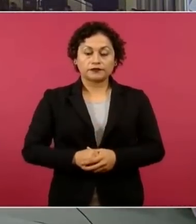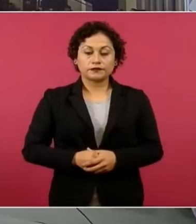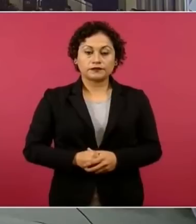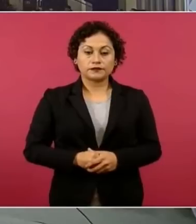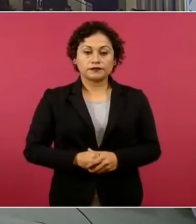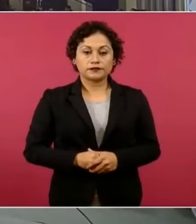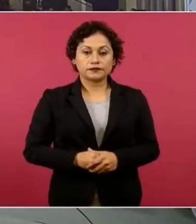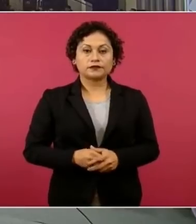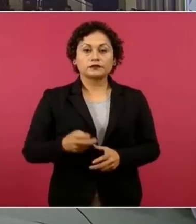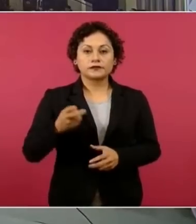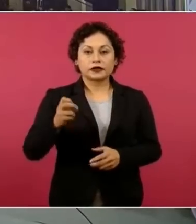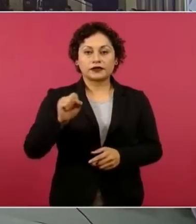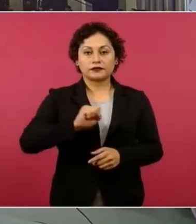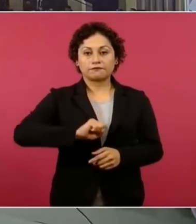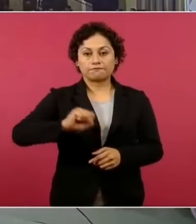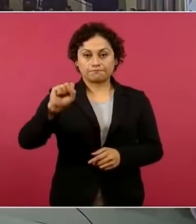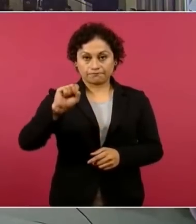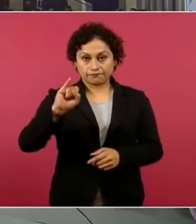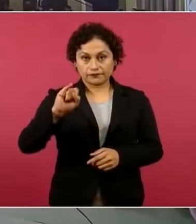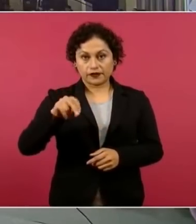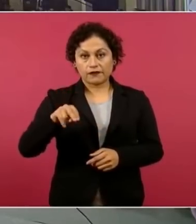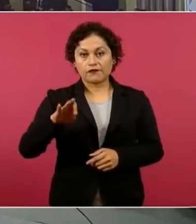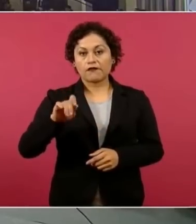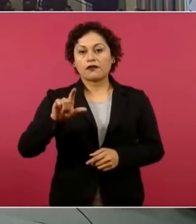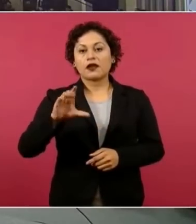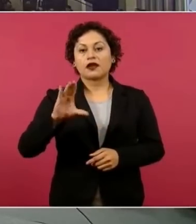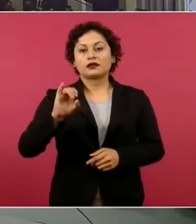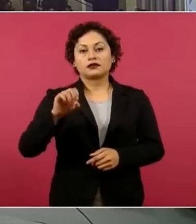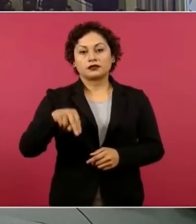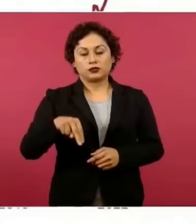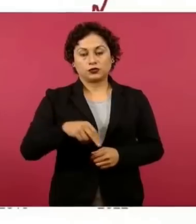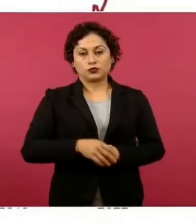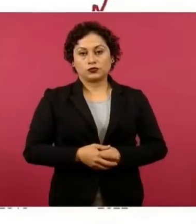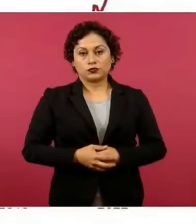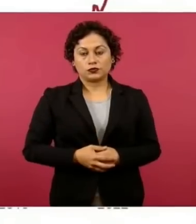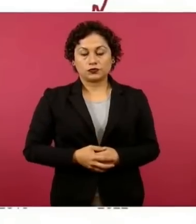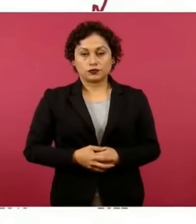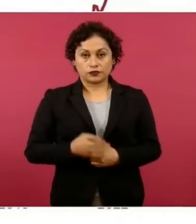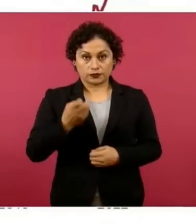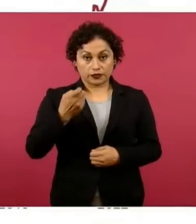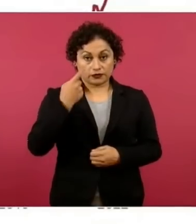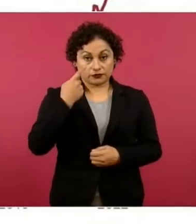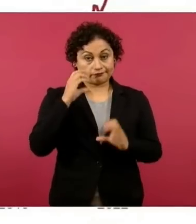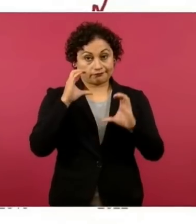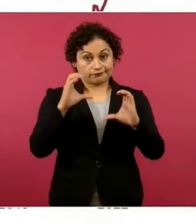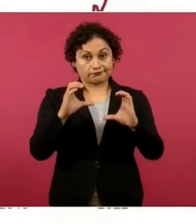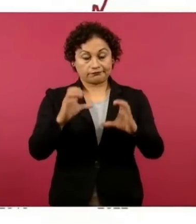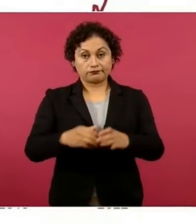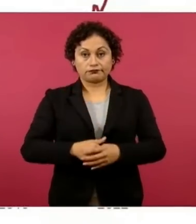Esta es inflación. Esto es algo que tenemos que cuidar.